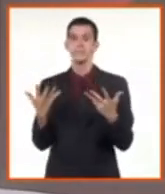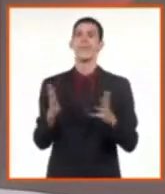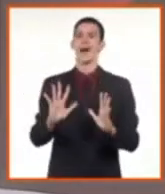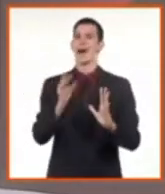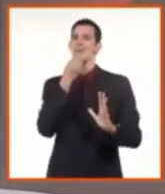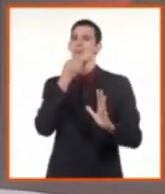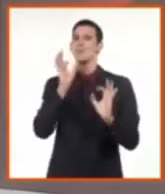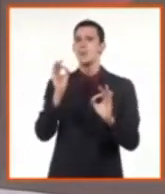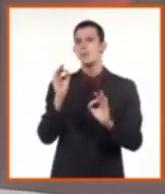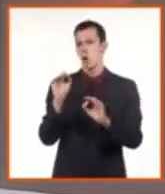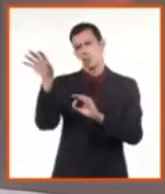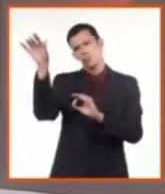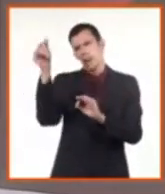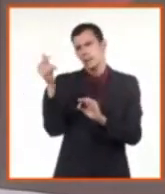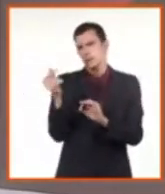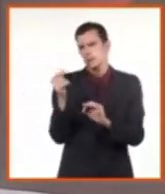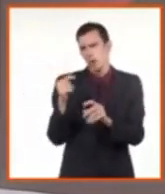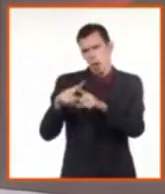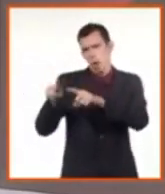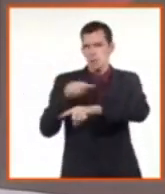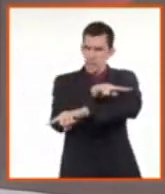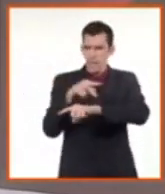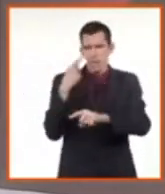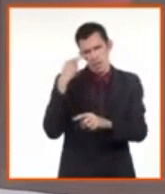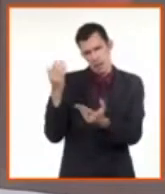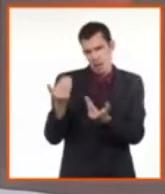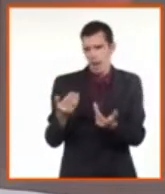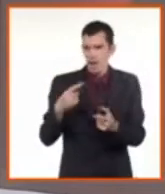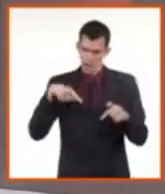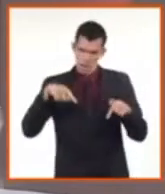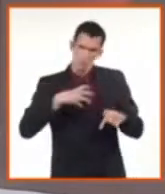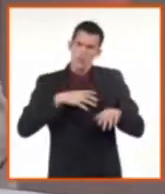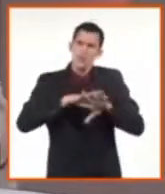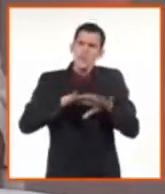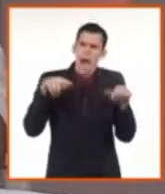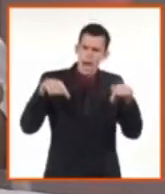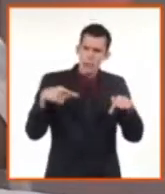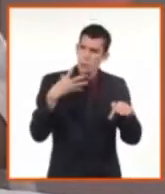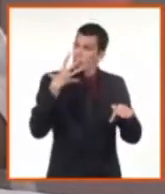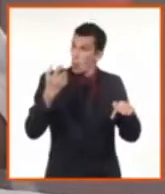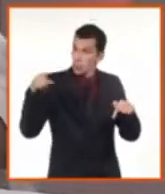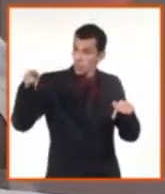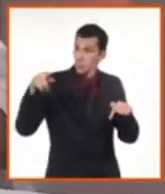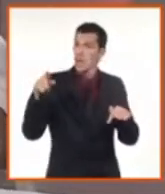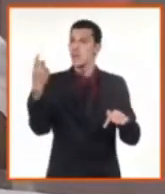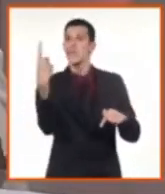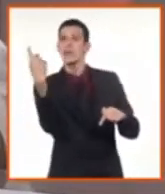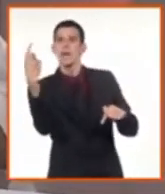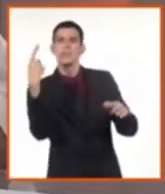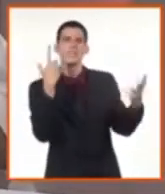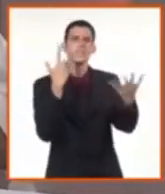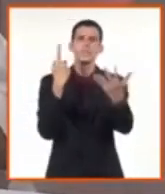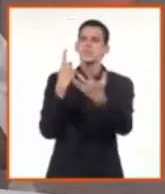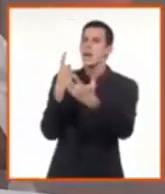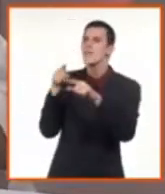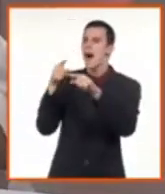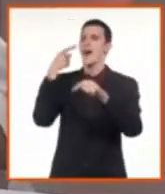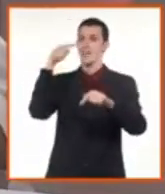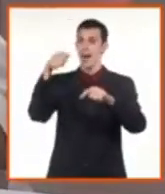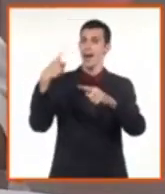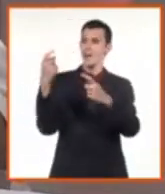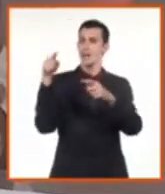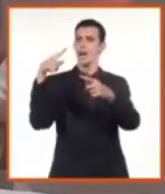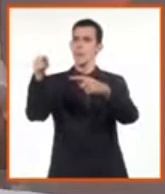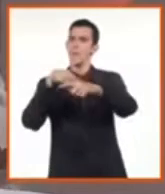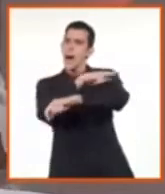problemas de desabastecimiento y que contribuyan también a mejorar la la oferta que existe hoy en las tiendas de moneda libremente